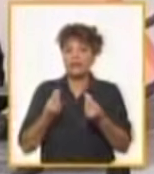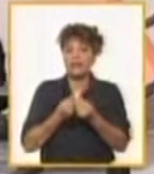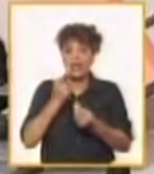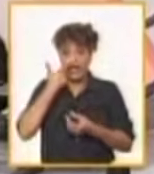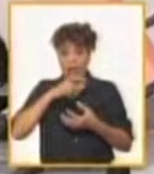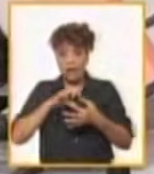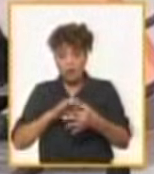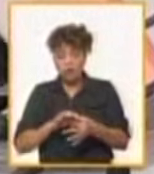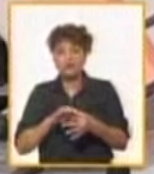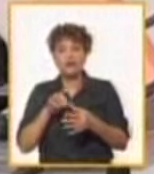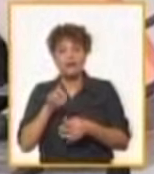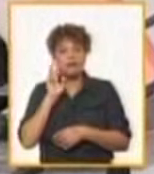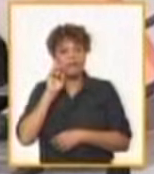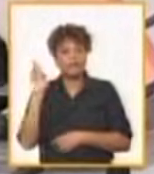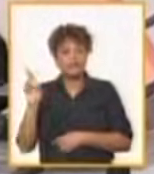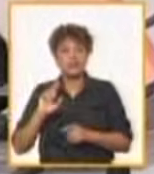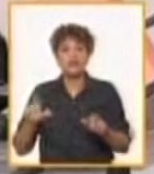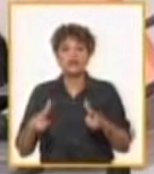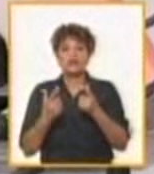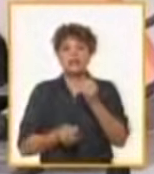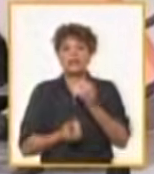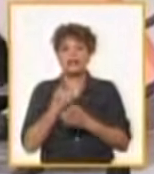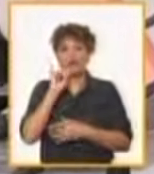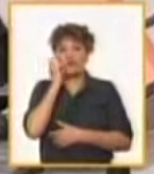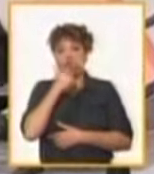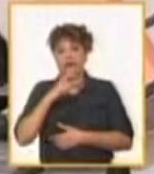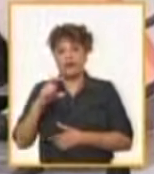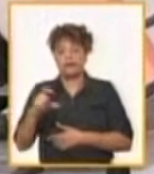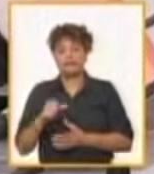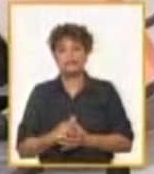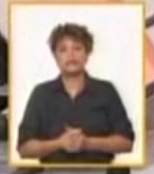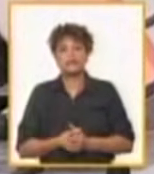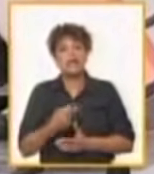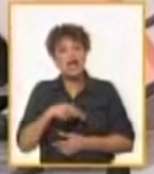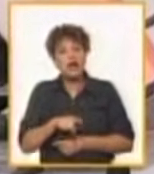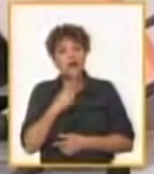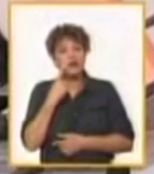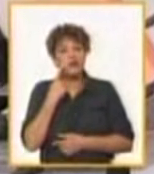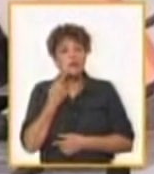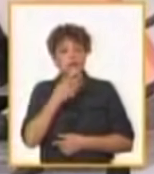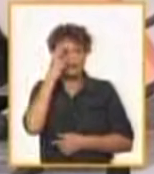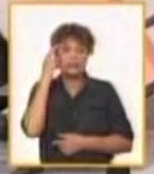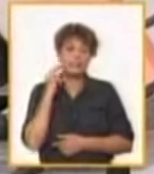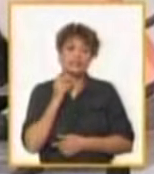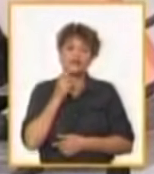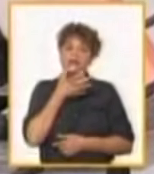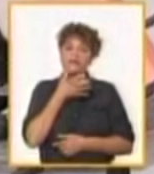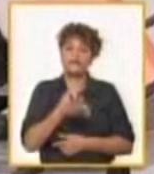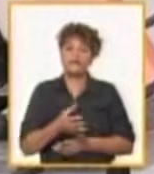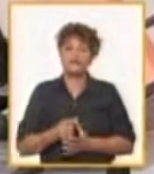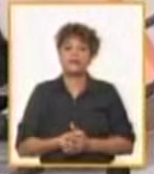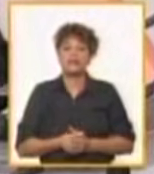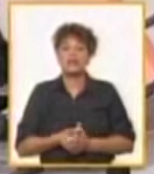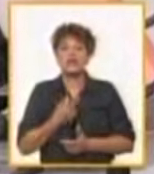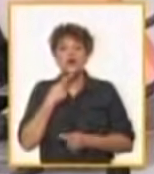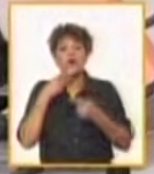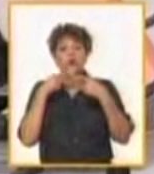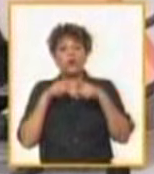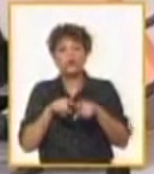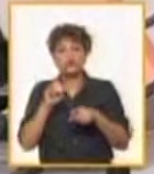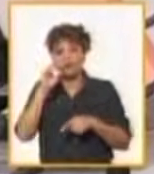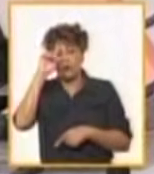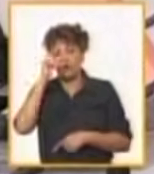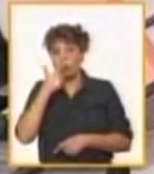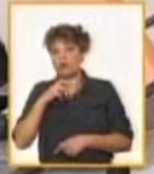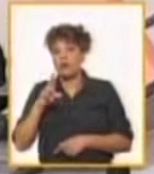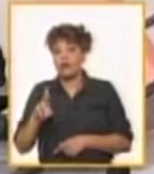conmemorando los 65 años de la creación de la unidad. Y como hablamos de cultura, nos vamos con el siglo de Fidel. Fidel, junto a Oscar Niemeyer, un